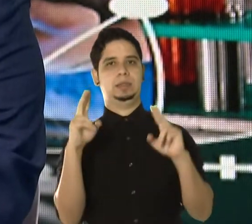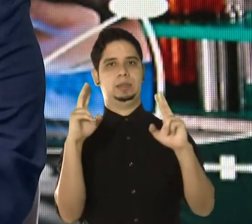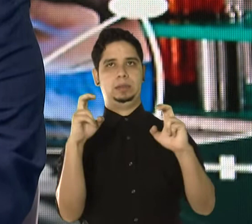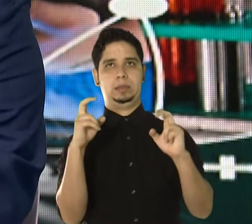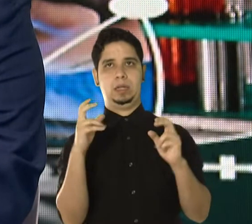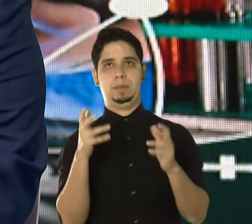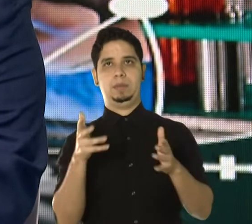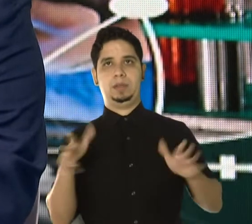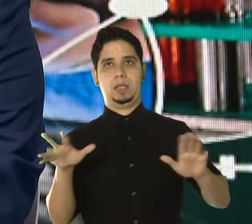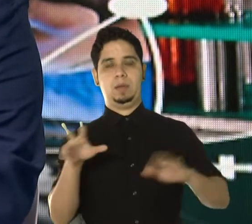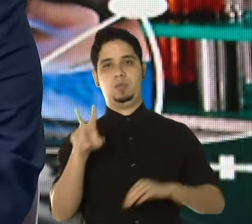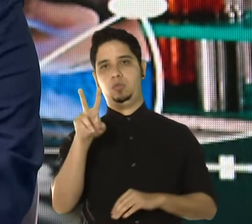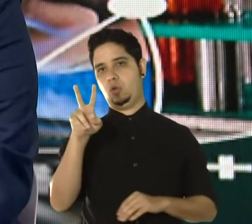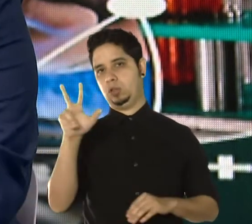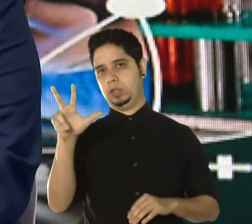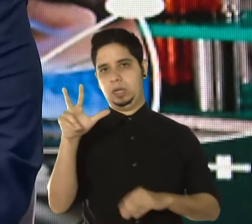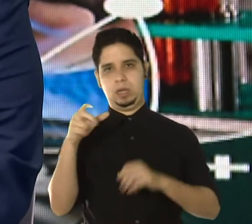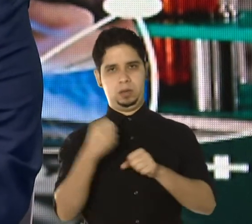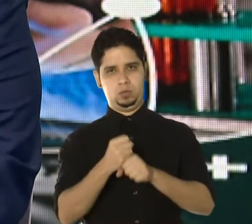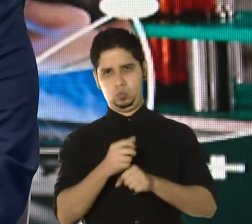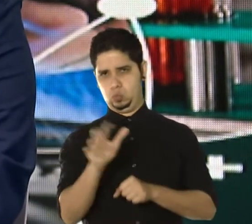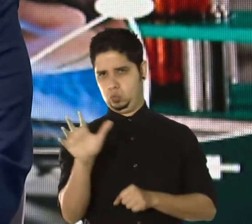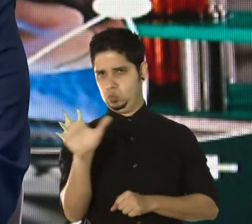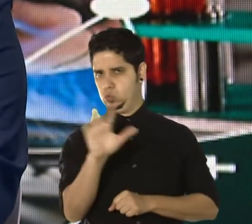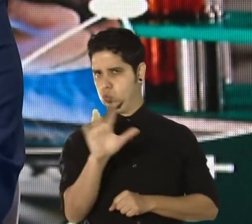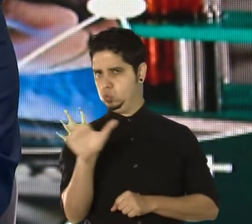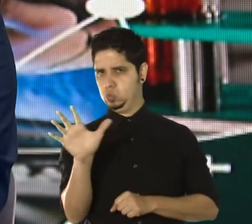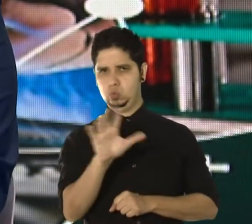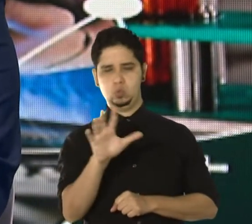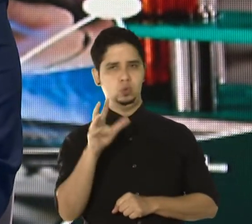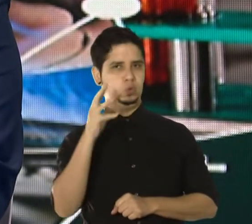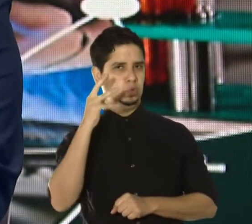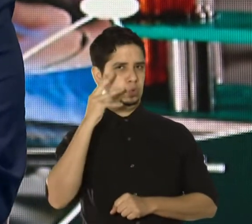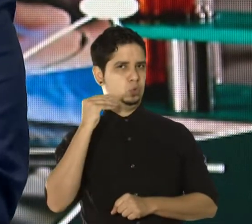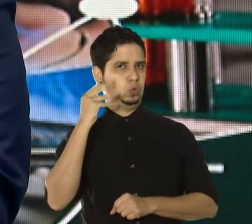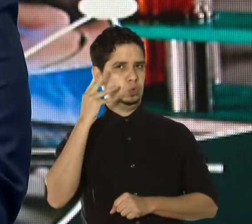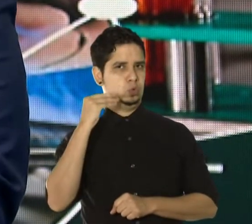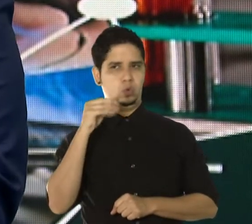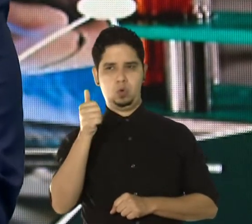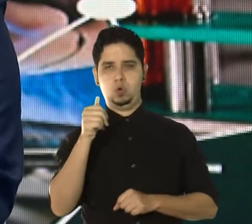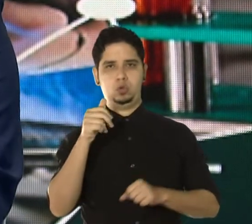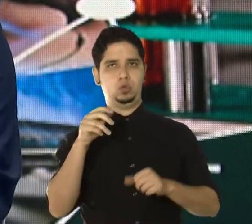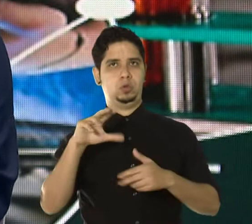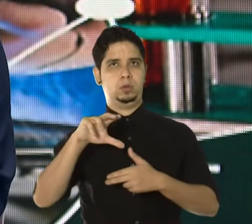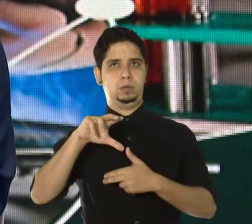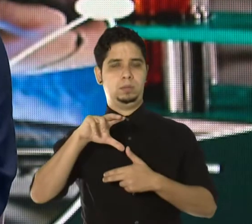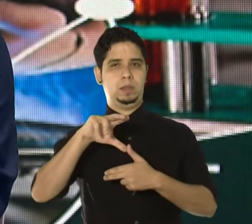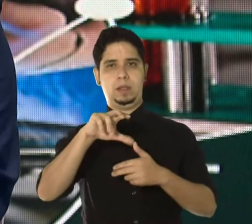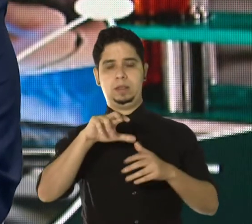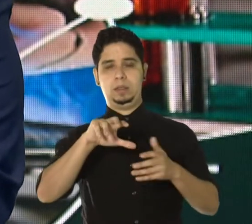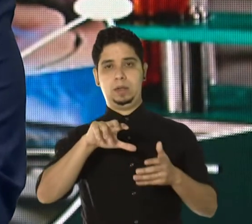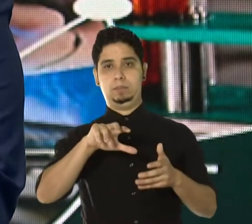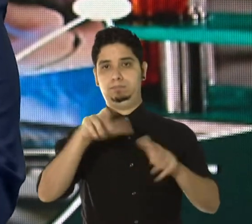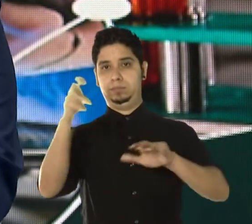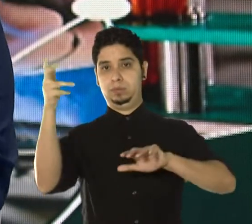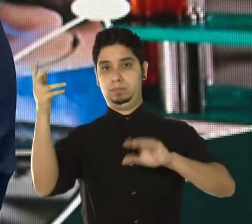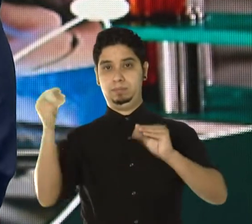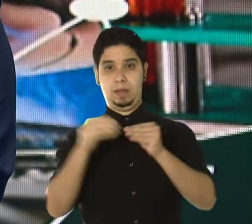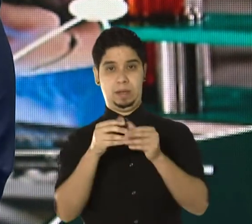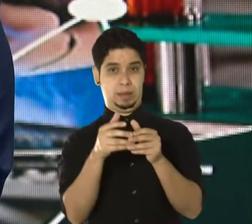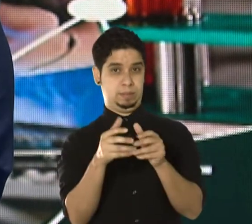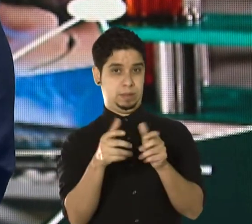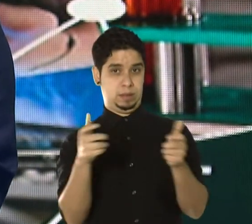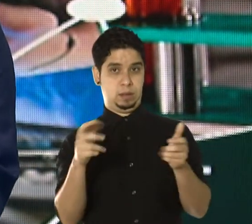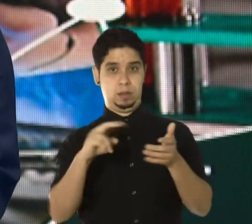acabe en 2 ni 3 años. La experiencia en otros desastres mayores, específicamente, pues podemos hablar